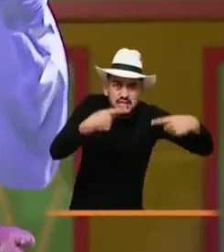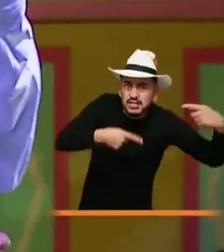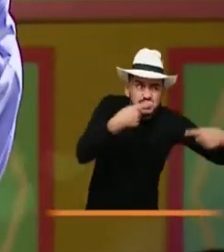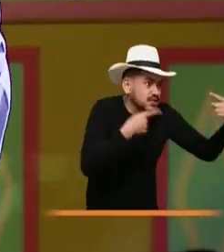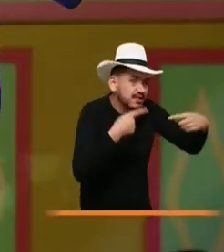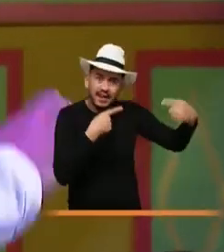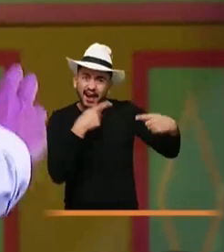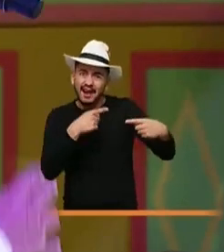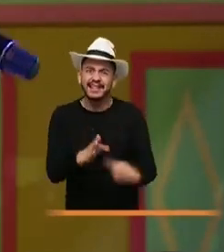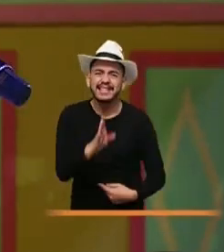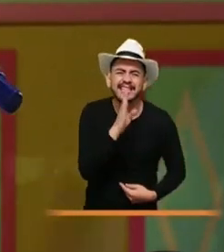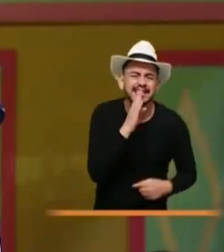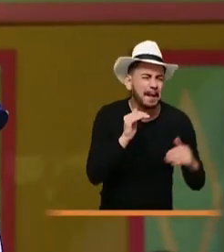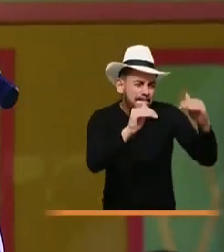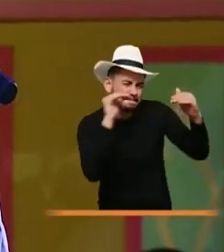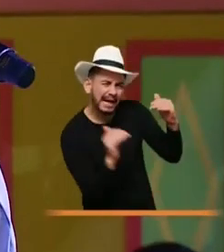baje la guardia